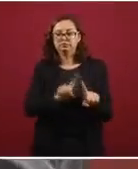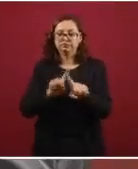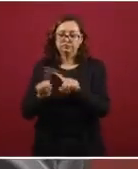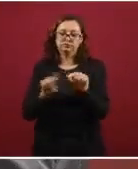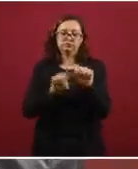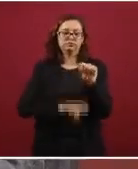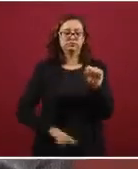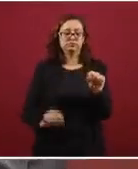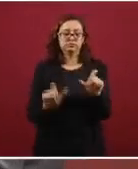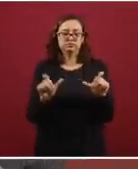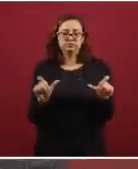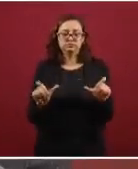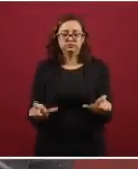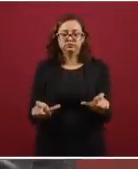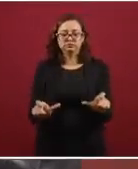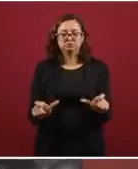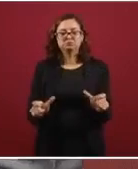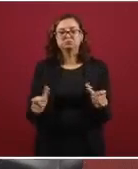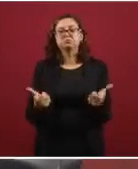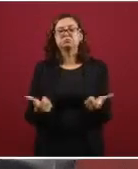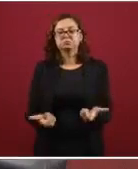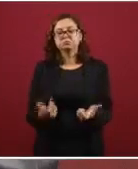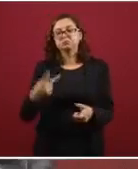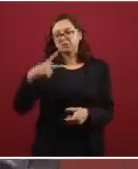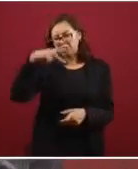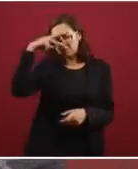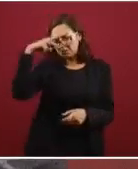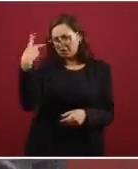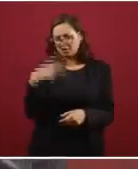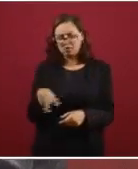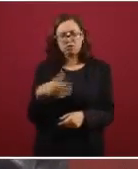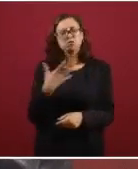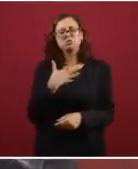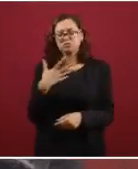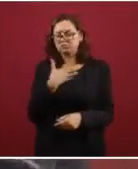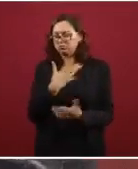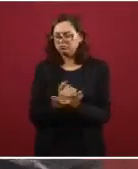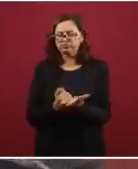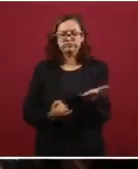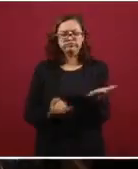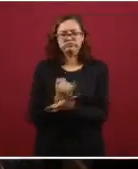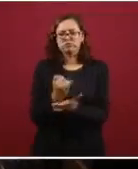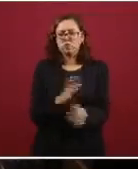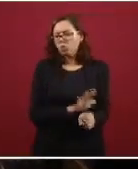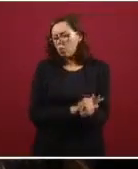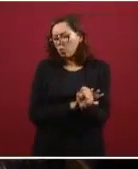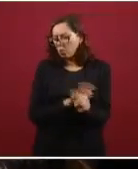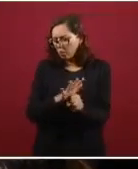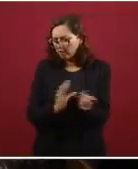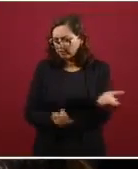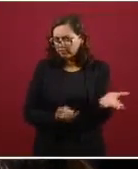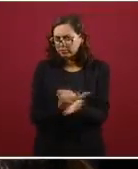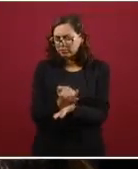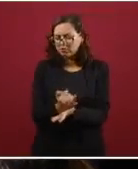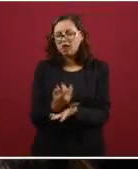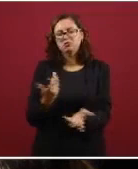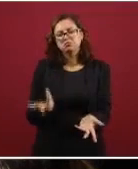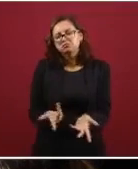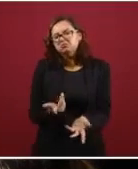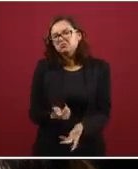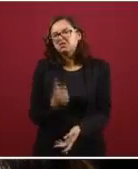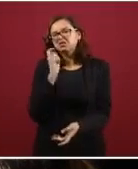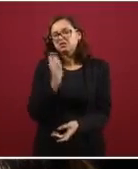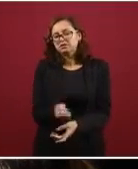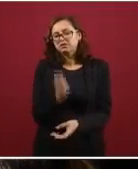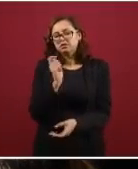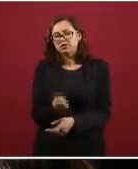Nacional, hay una posición mexicana sobre ello. Y esa posición mexicana la vamos a defender. ¿Cuál es la posición mexicana?